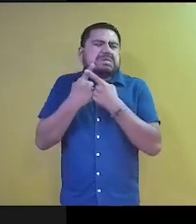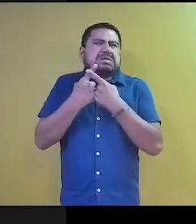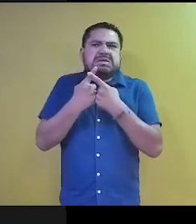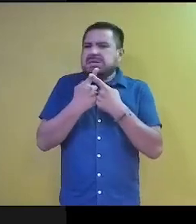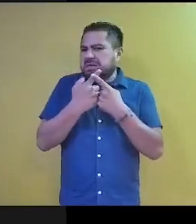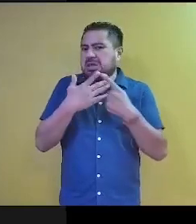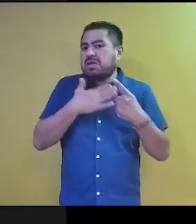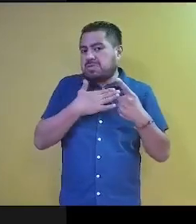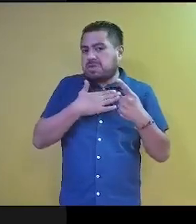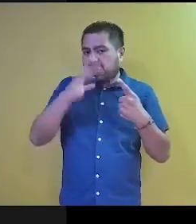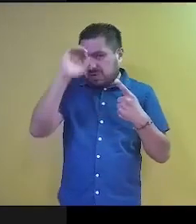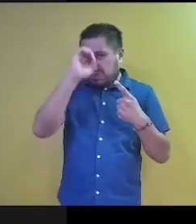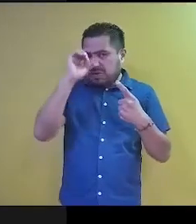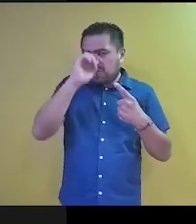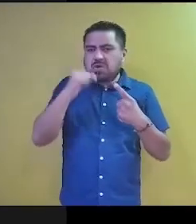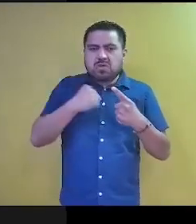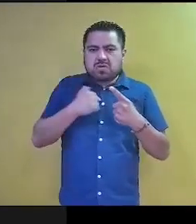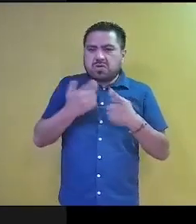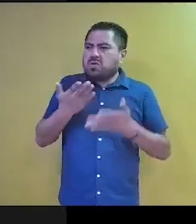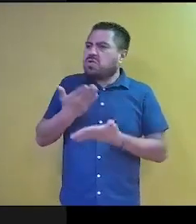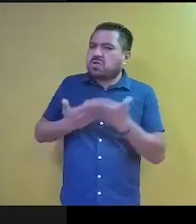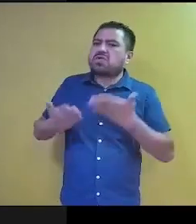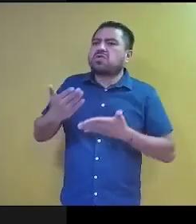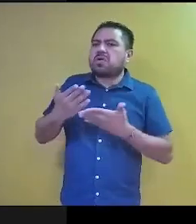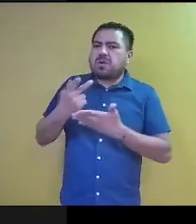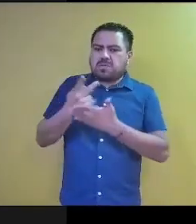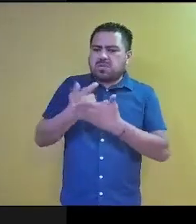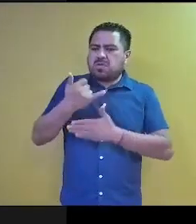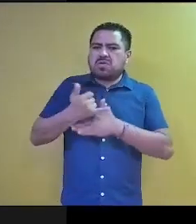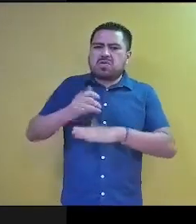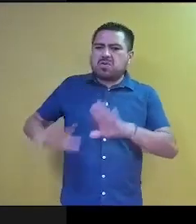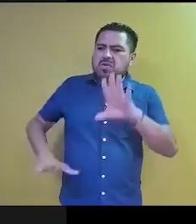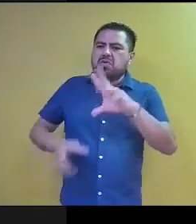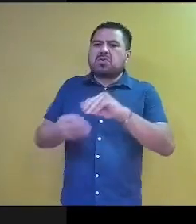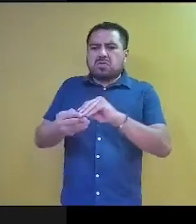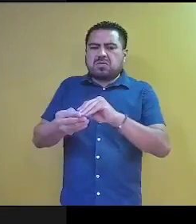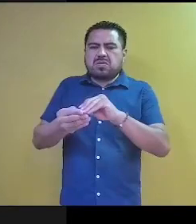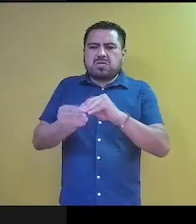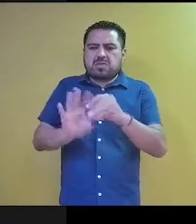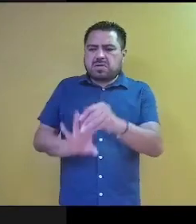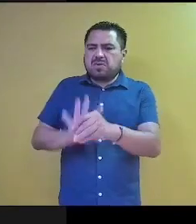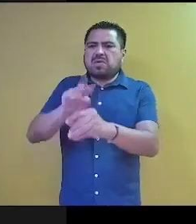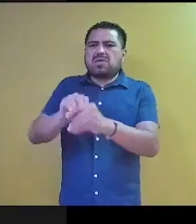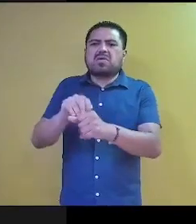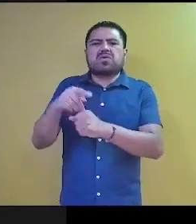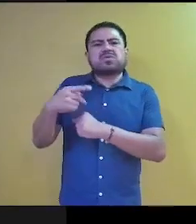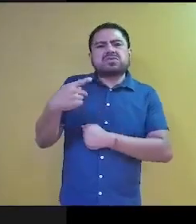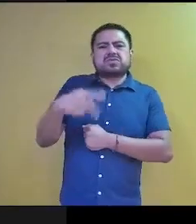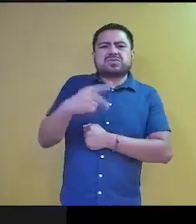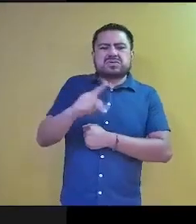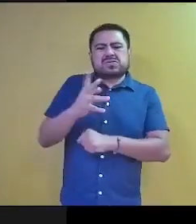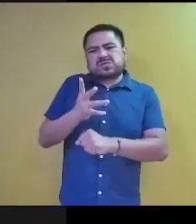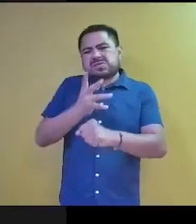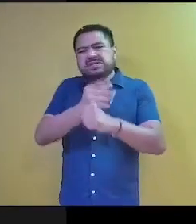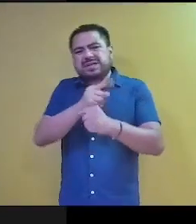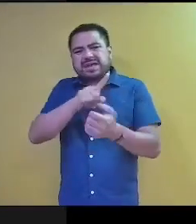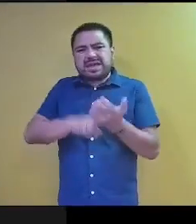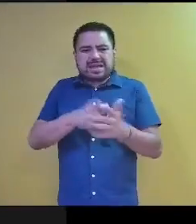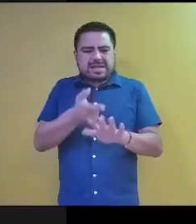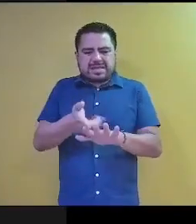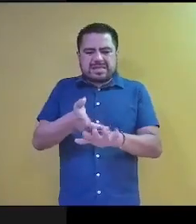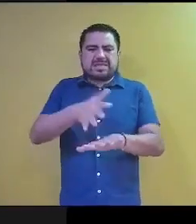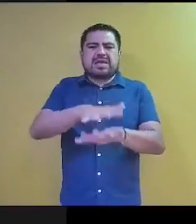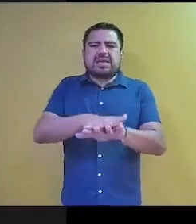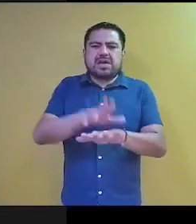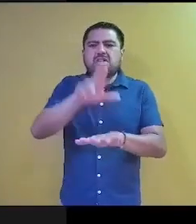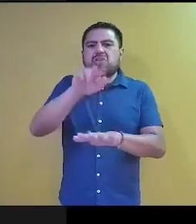opinión, comparto el resto del proyecto, incluyendo sus medidas de reparación integral y de